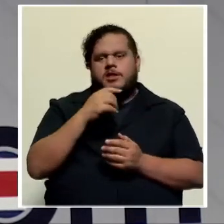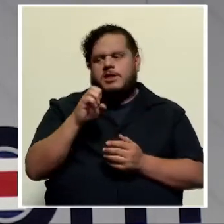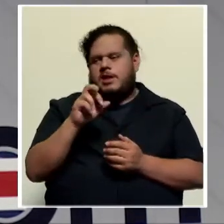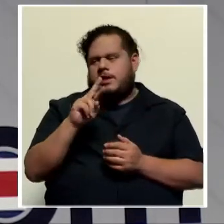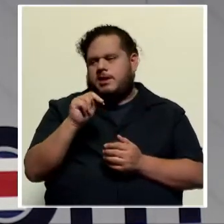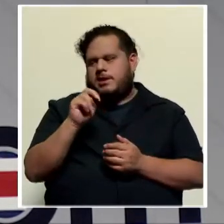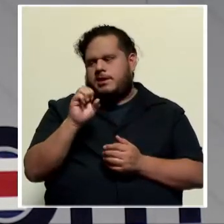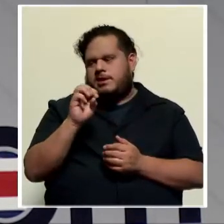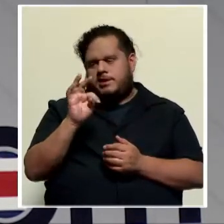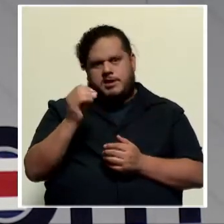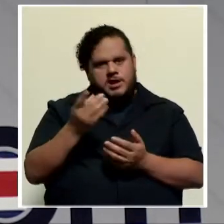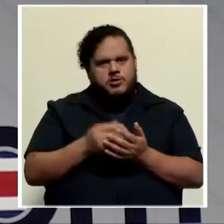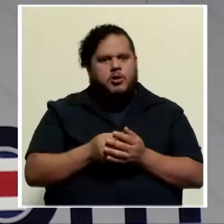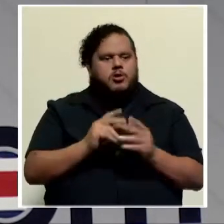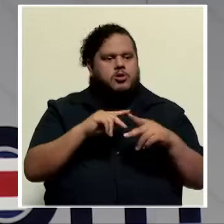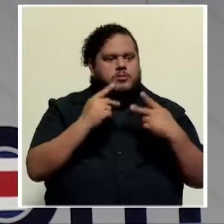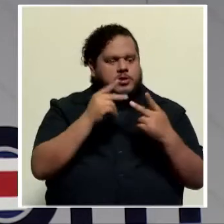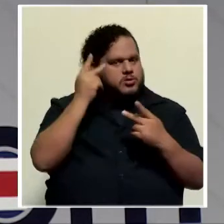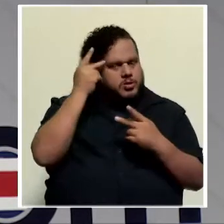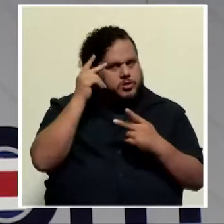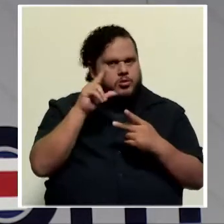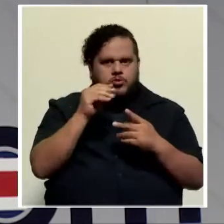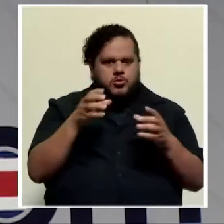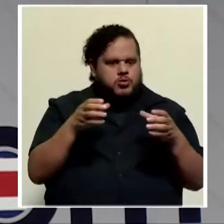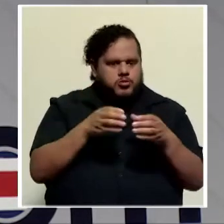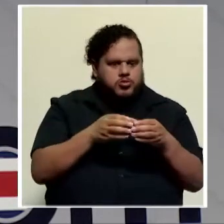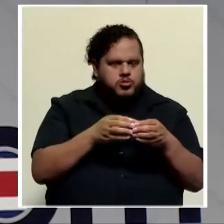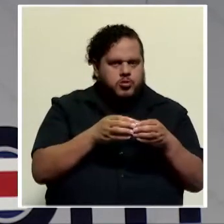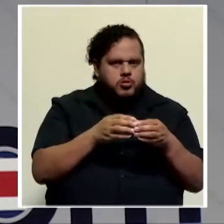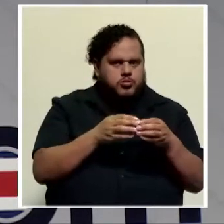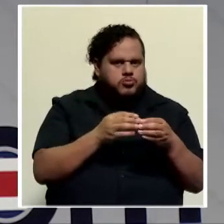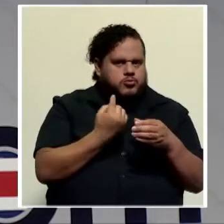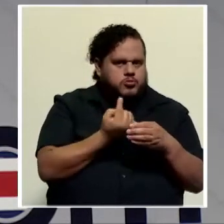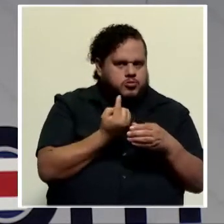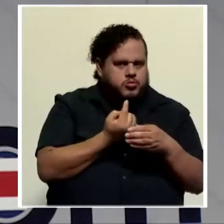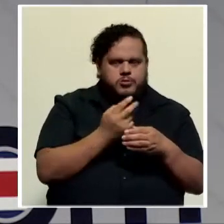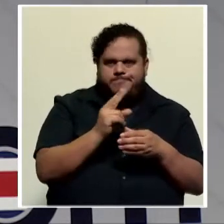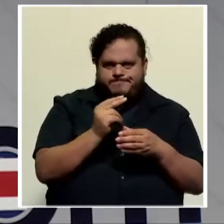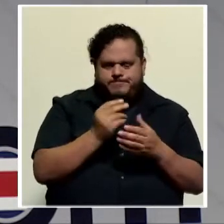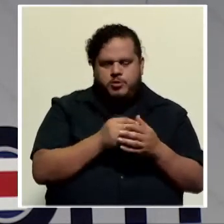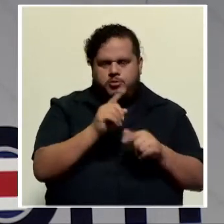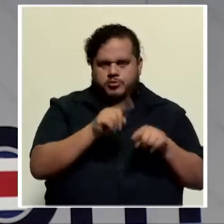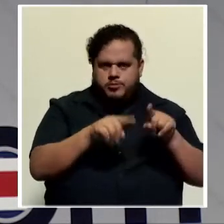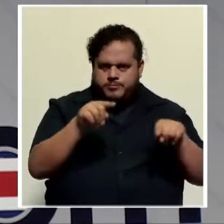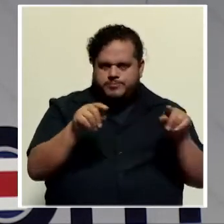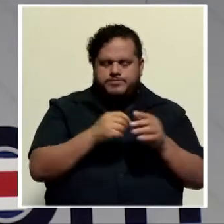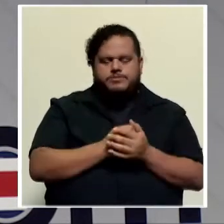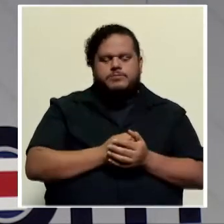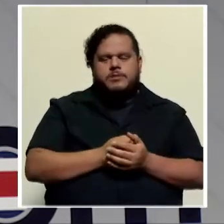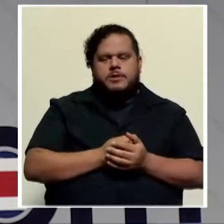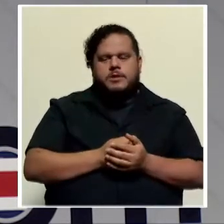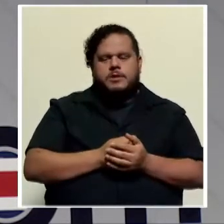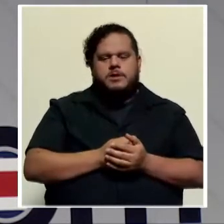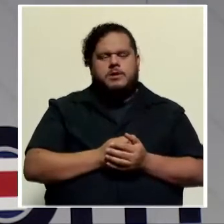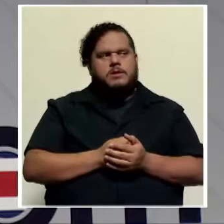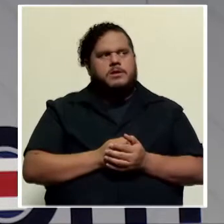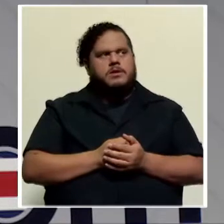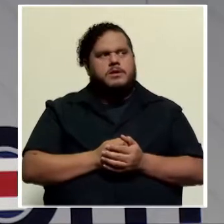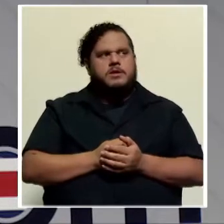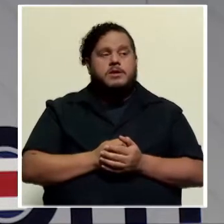que los partidos políticos no son homogéneos, ¿verdad? Eso digamos, hay que tomarlo en consideración. Sino todo lo contrario.